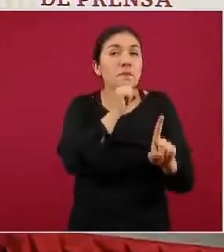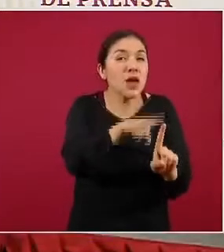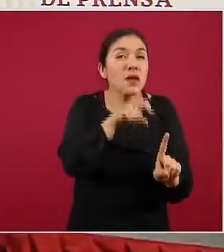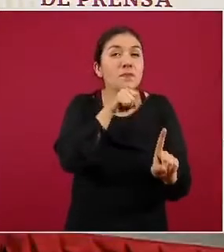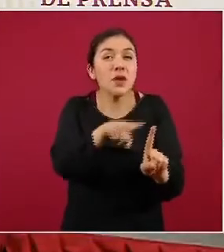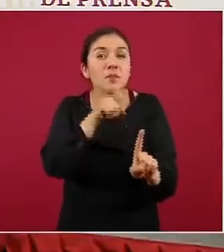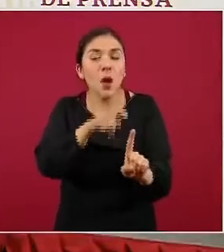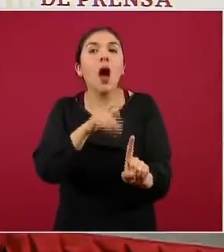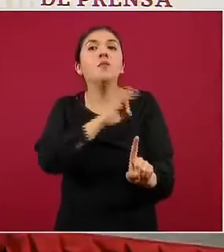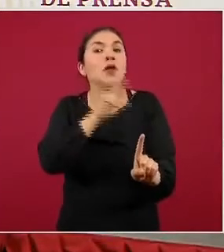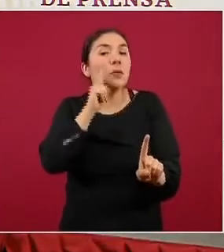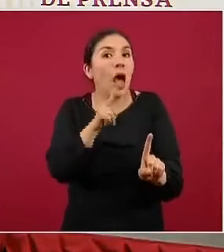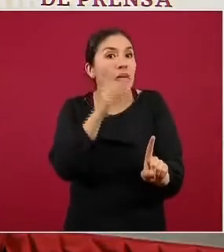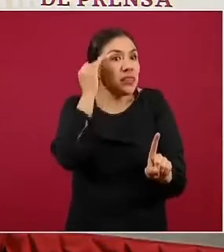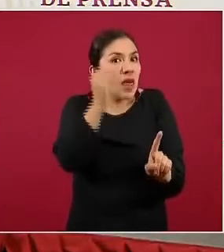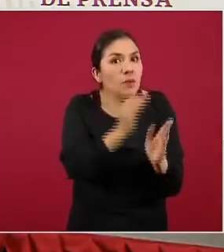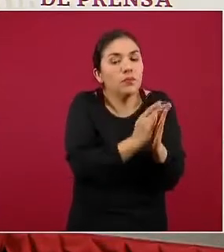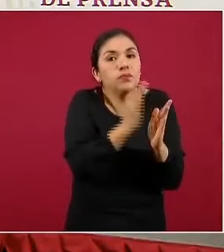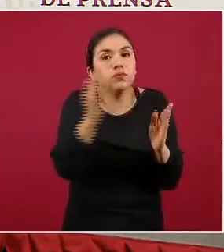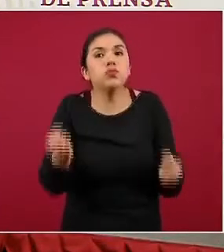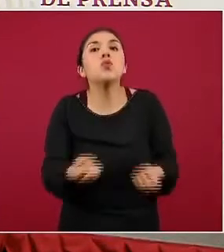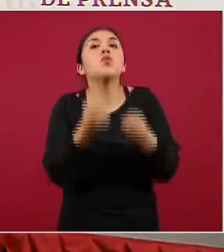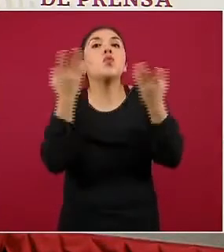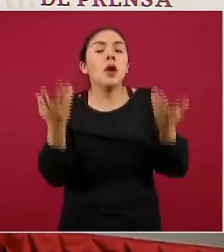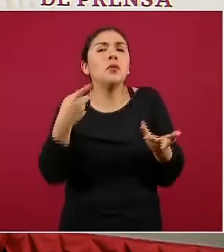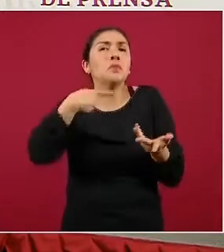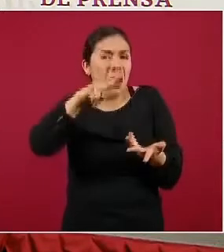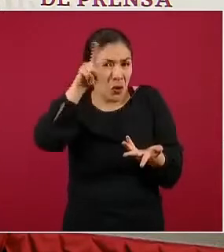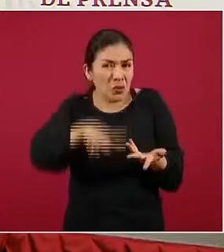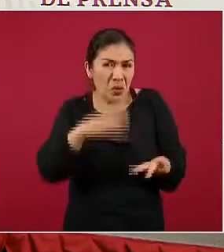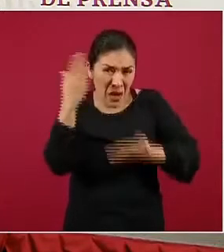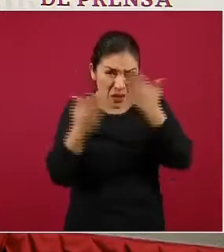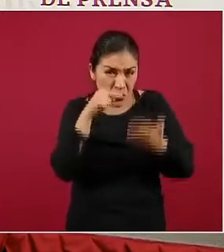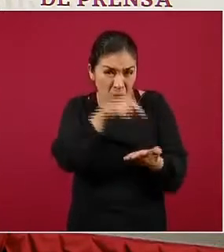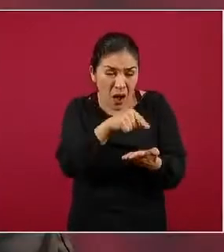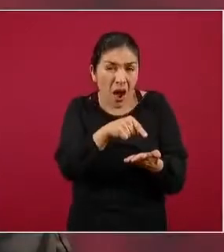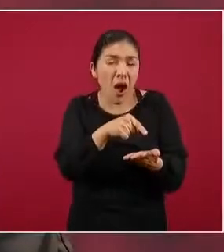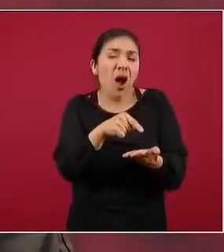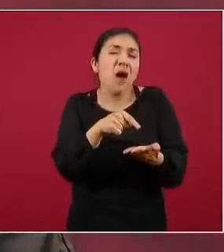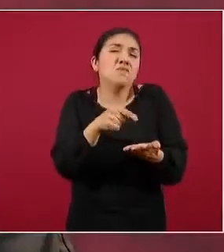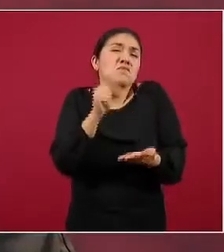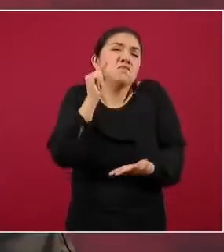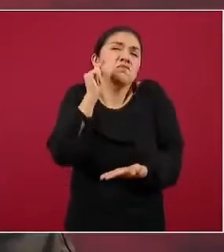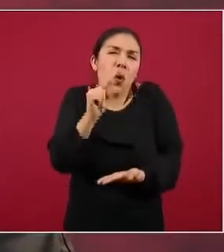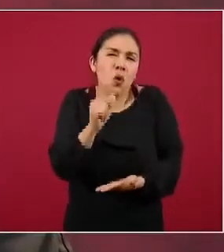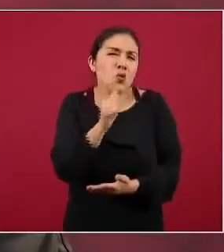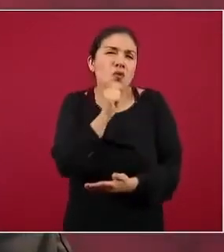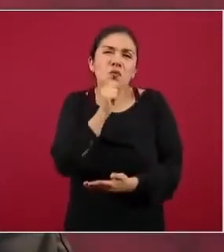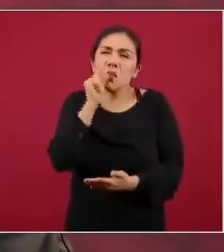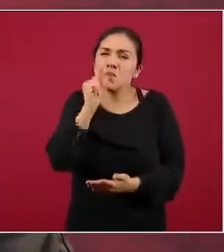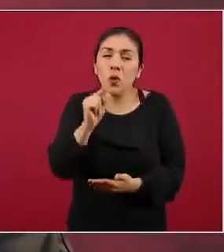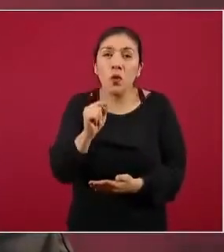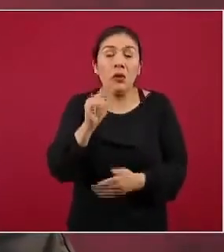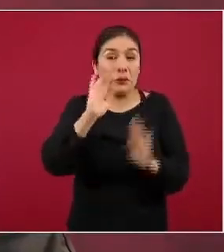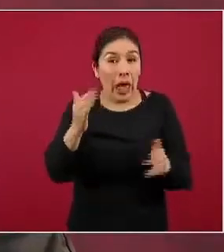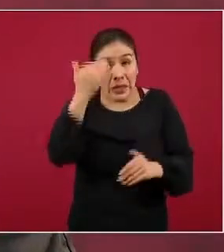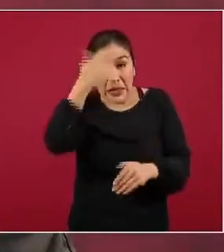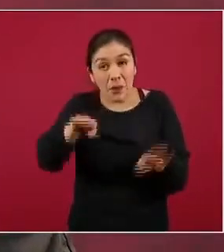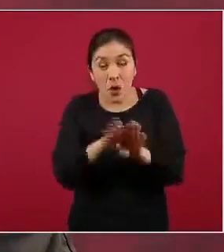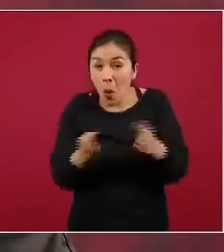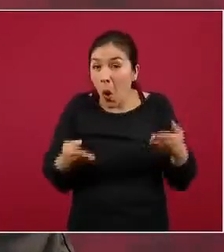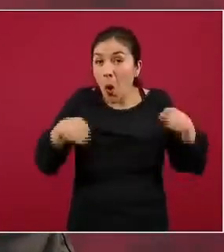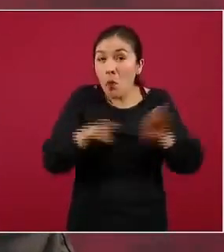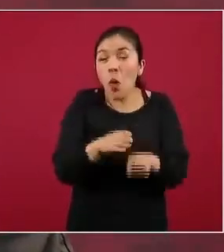muy pocos estudios de esta naturaleza, de modo que no hay una conclusión generalizada sobre